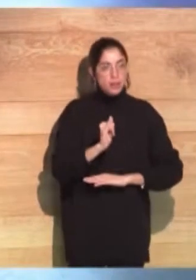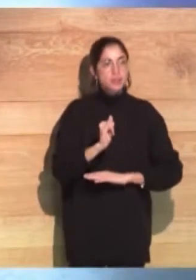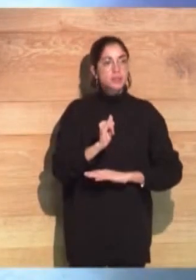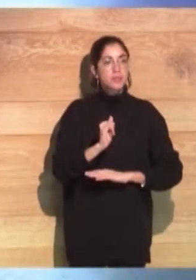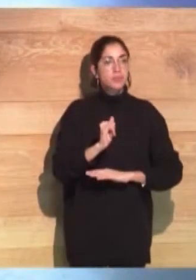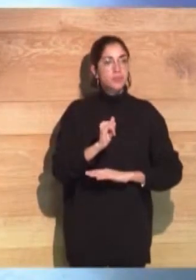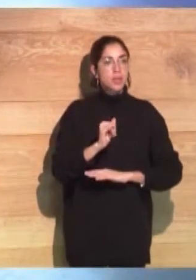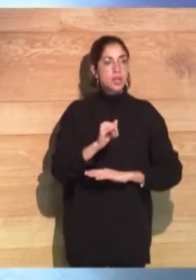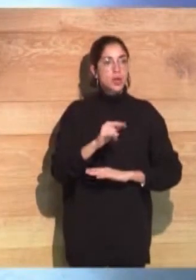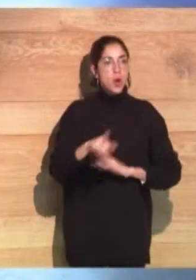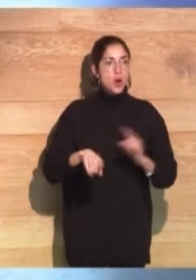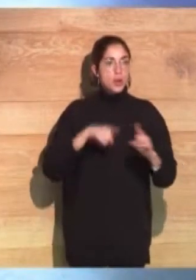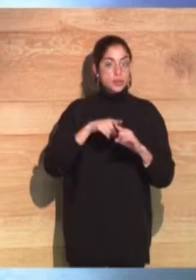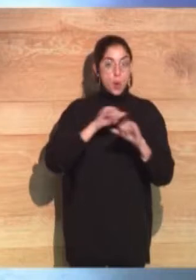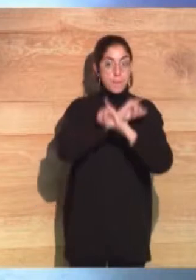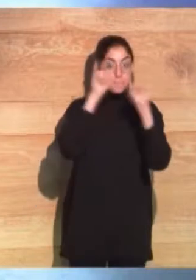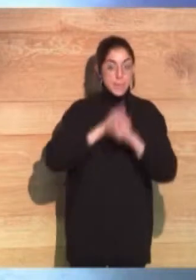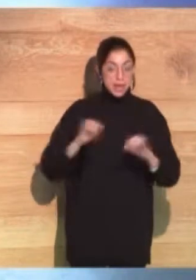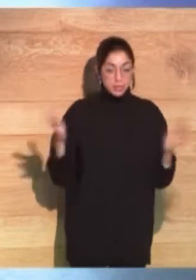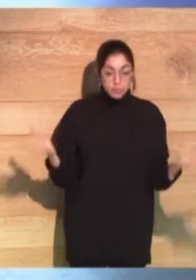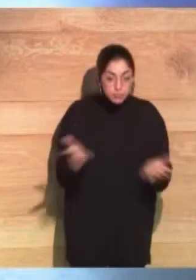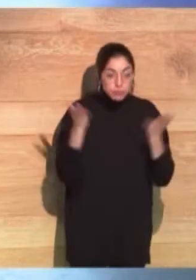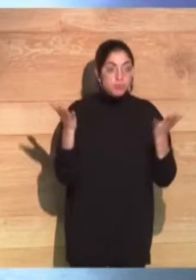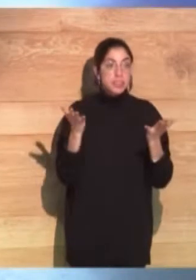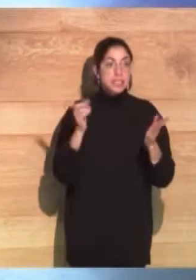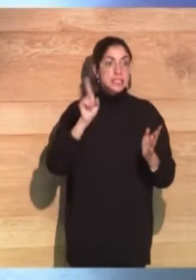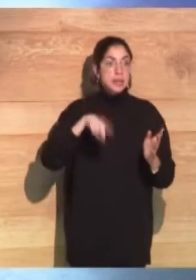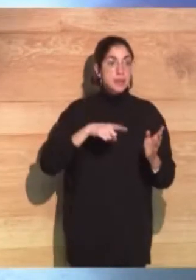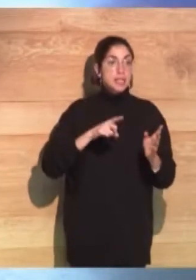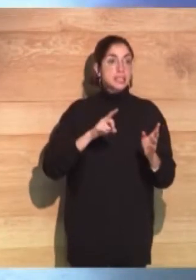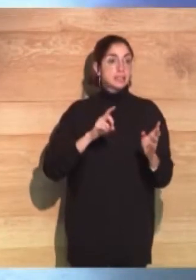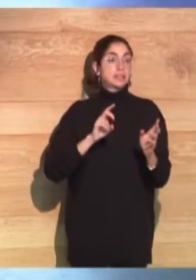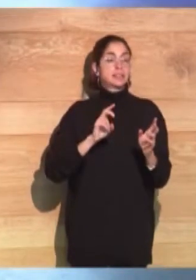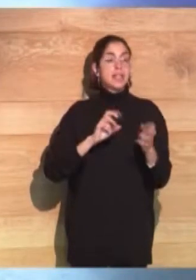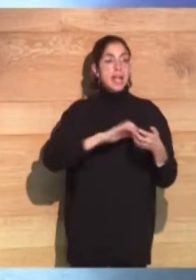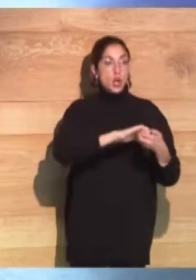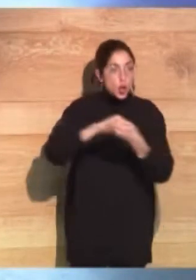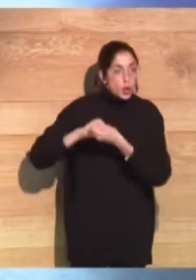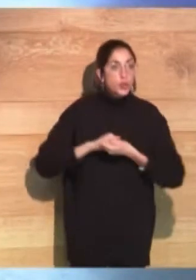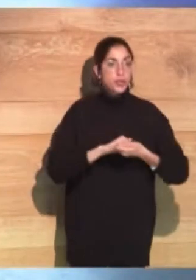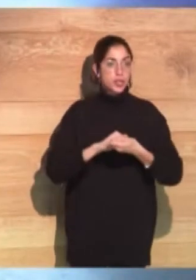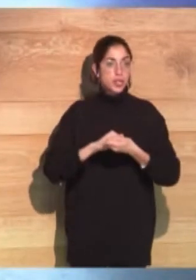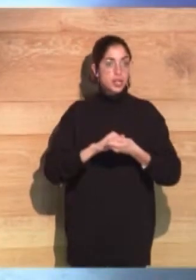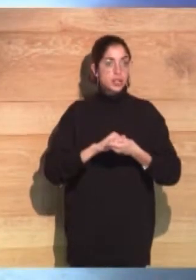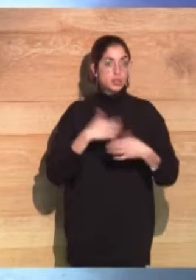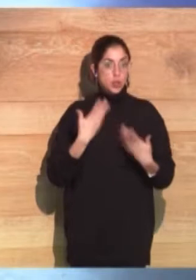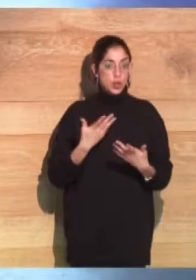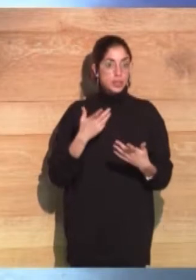de fomentar la paz y la reconciliación. Son las que llaman y